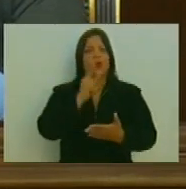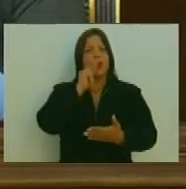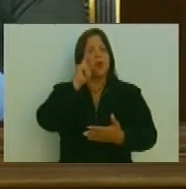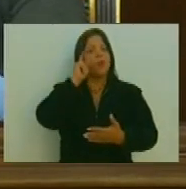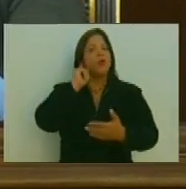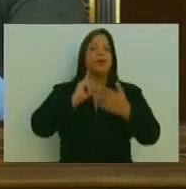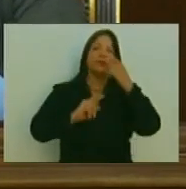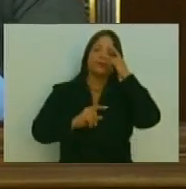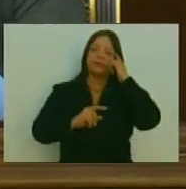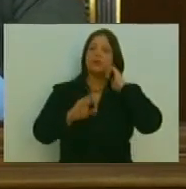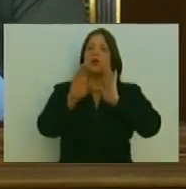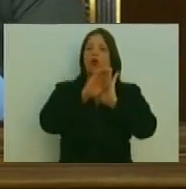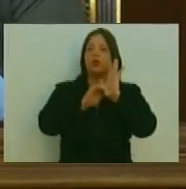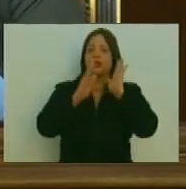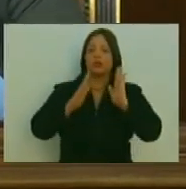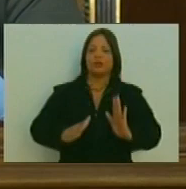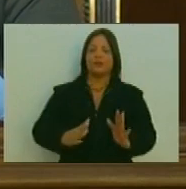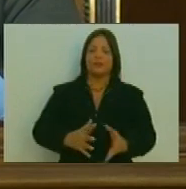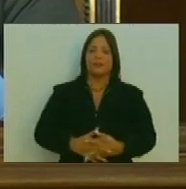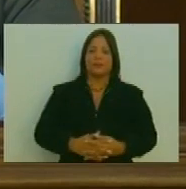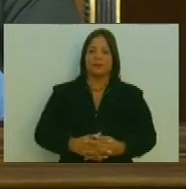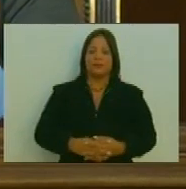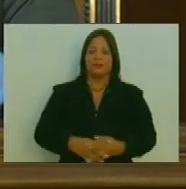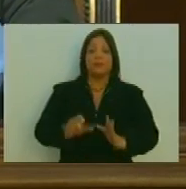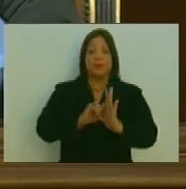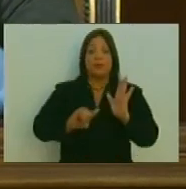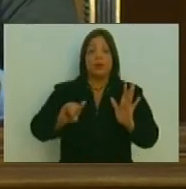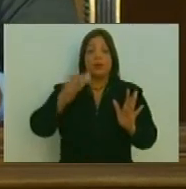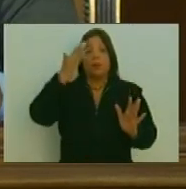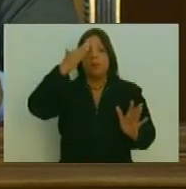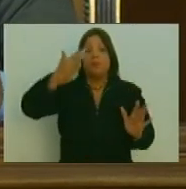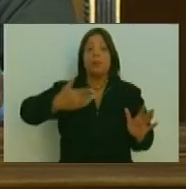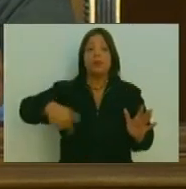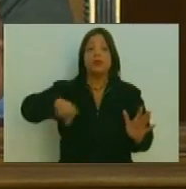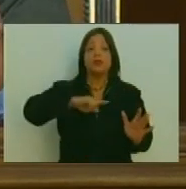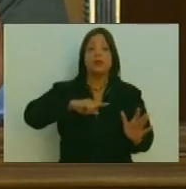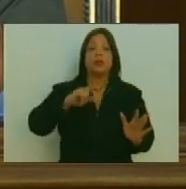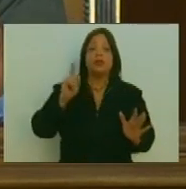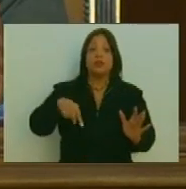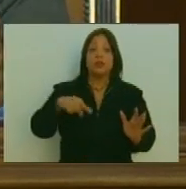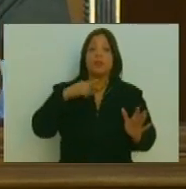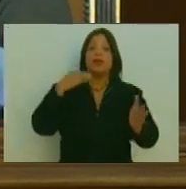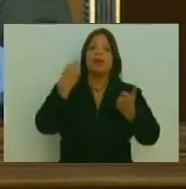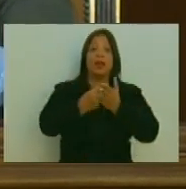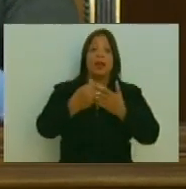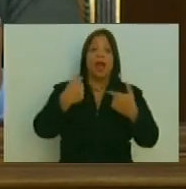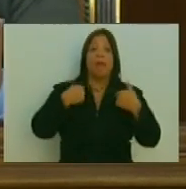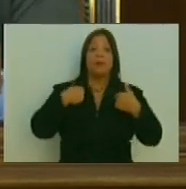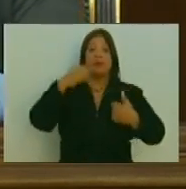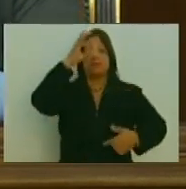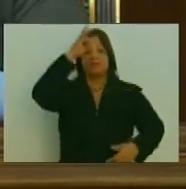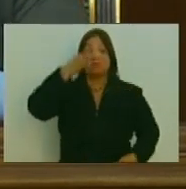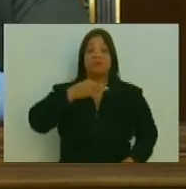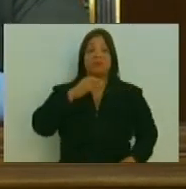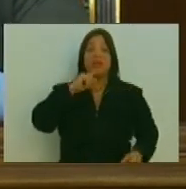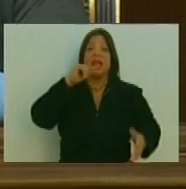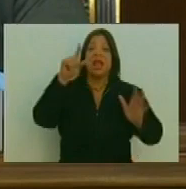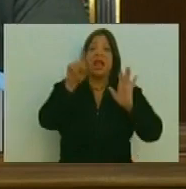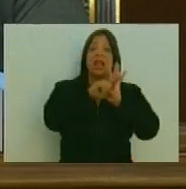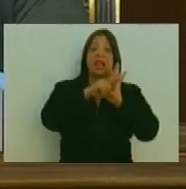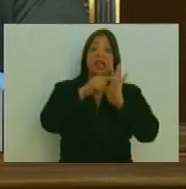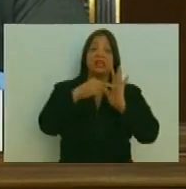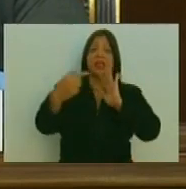hombres y mujeres constituyentes. Bueno, presidente, yo también me metieron en la lista, ¿no? Ahora también